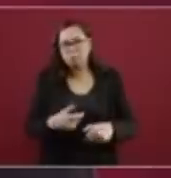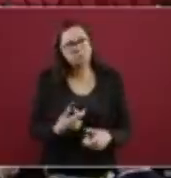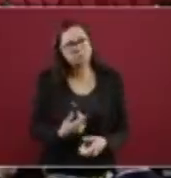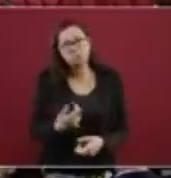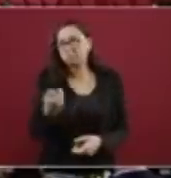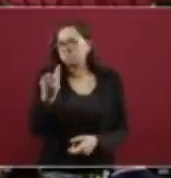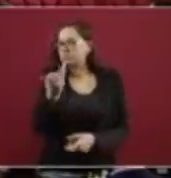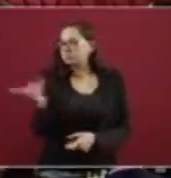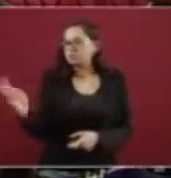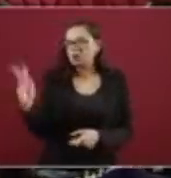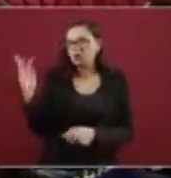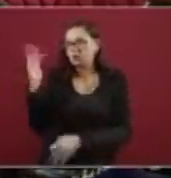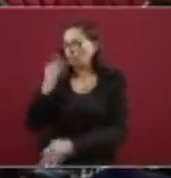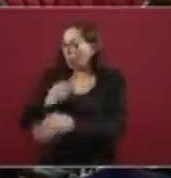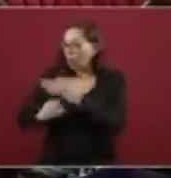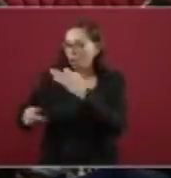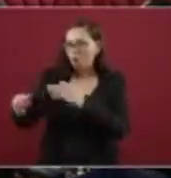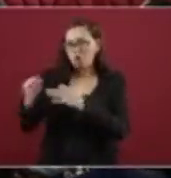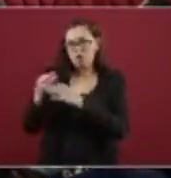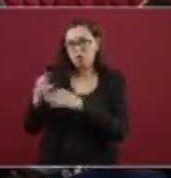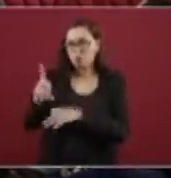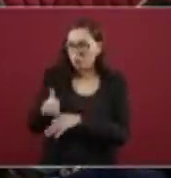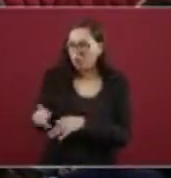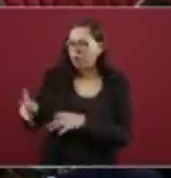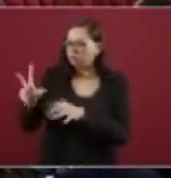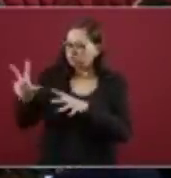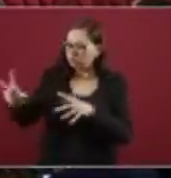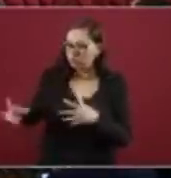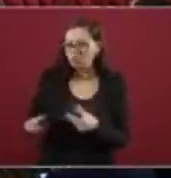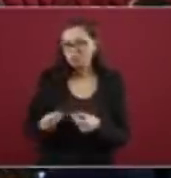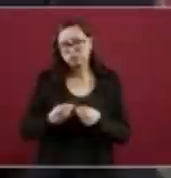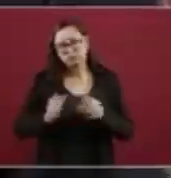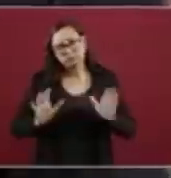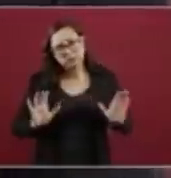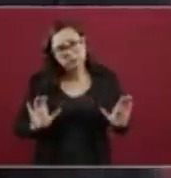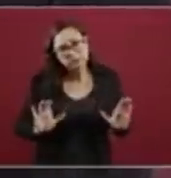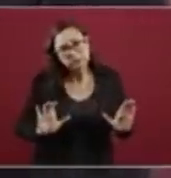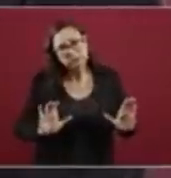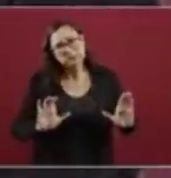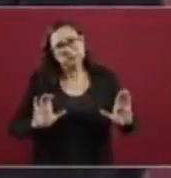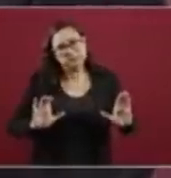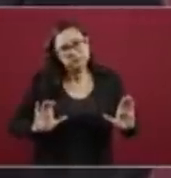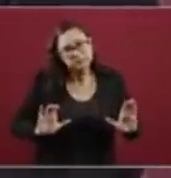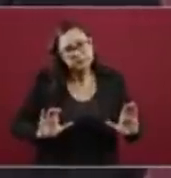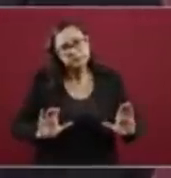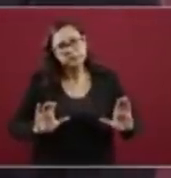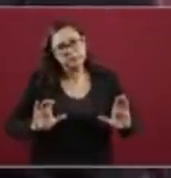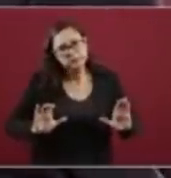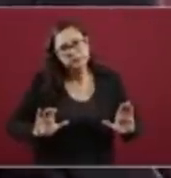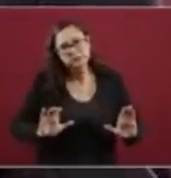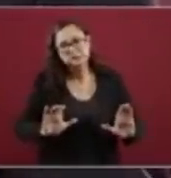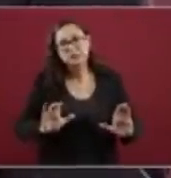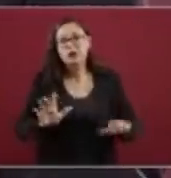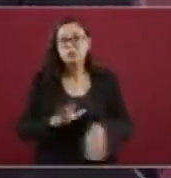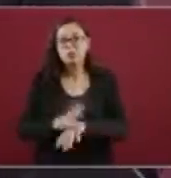porque no estaba hecho para beneficiar a la gente, sino estaba hecho para facilitar el saqueo